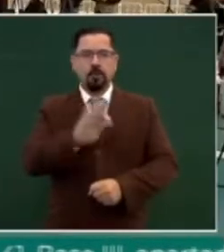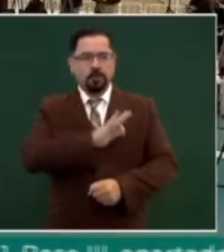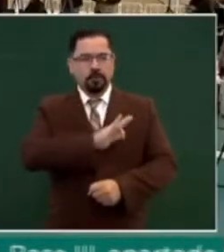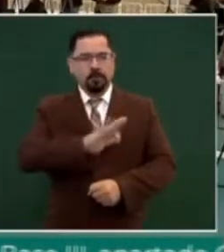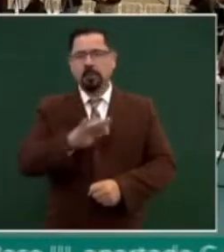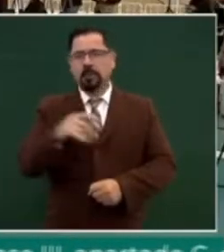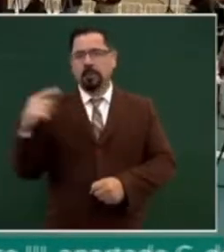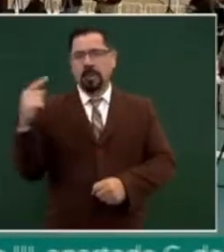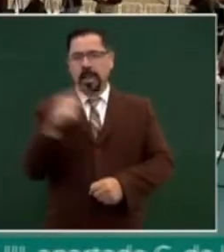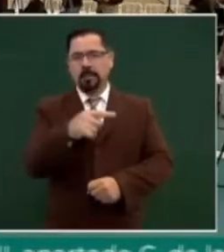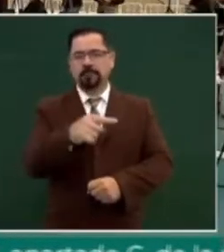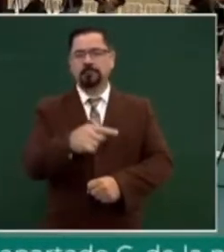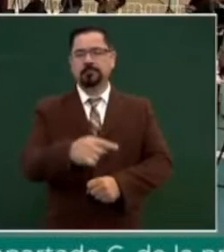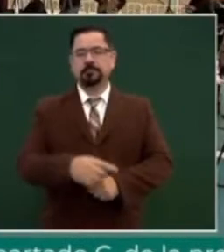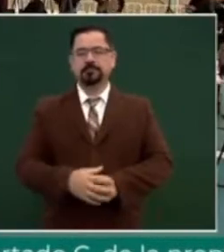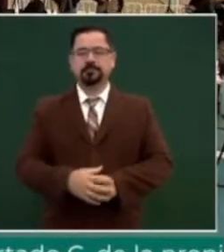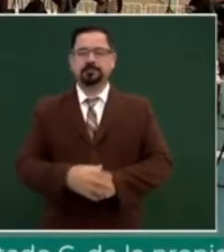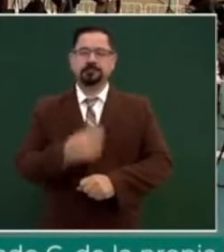decía